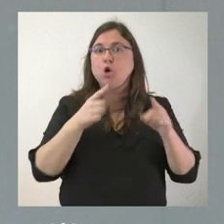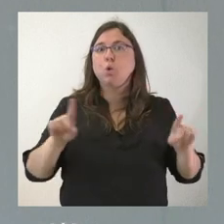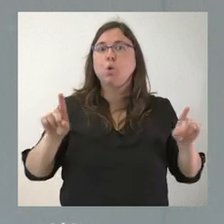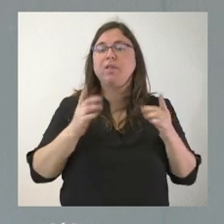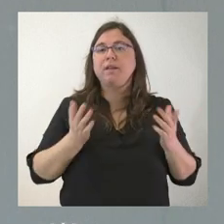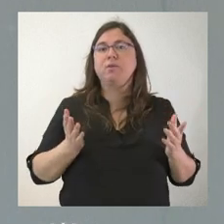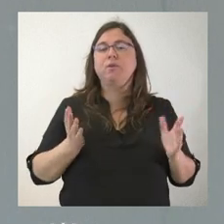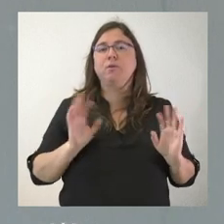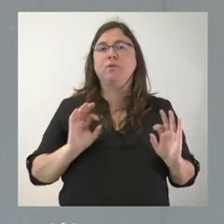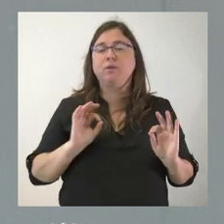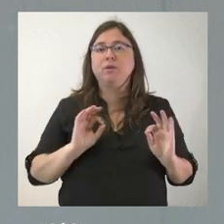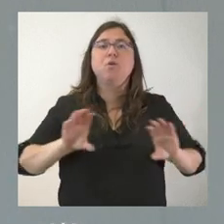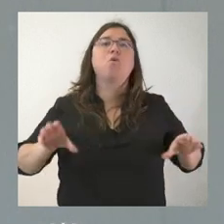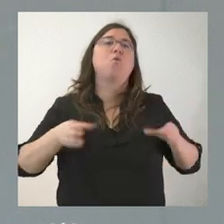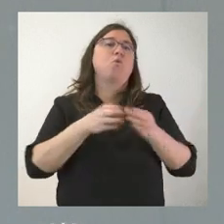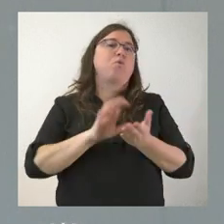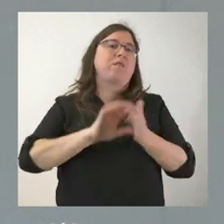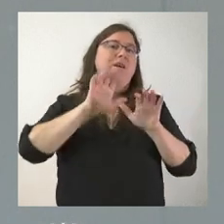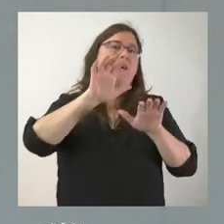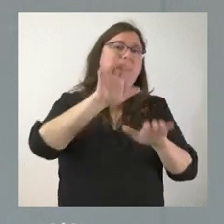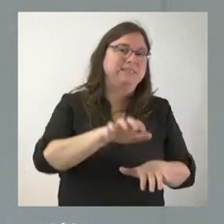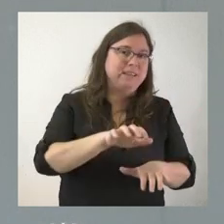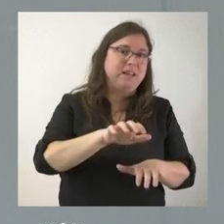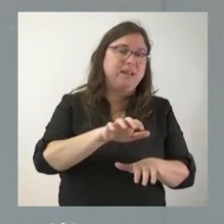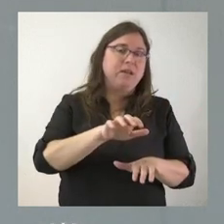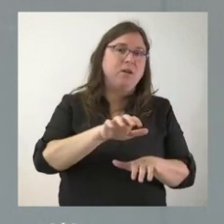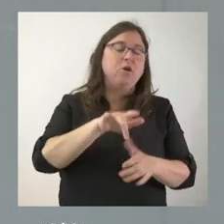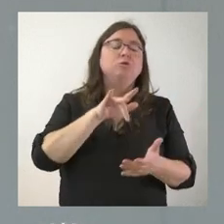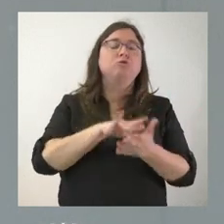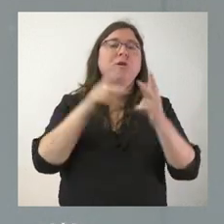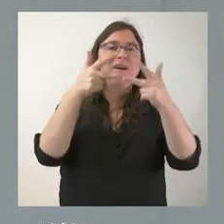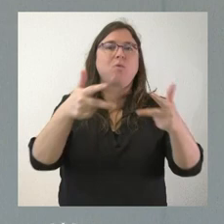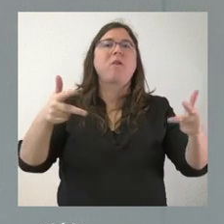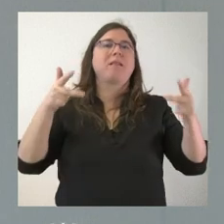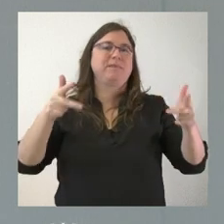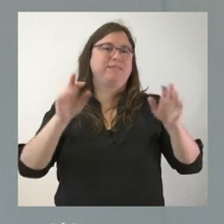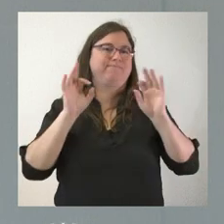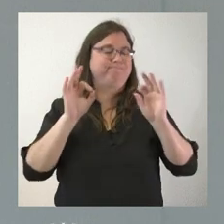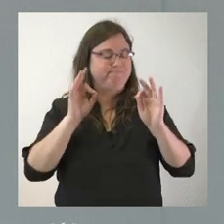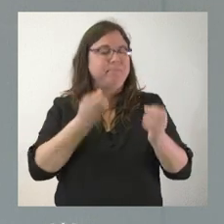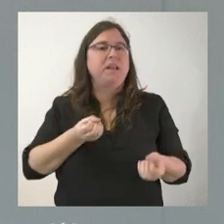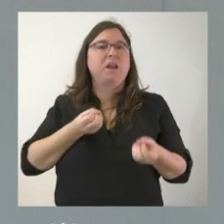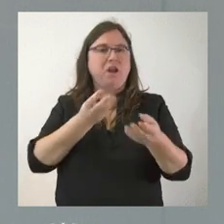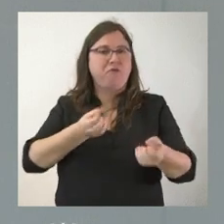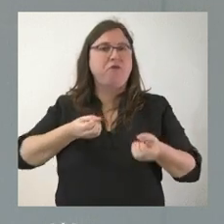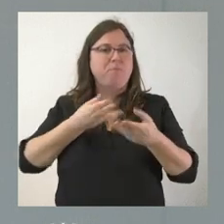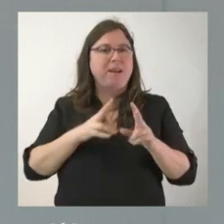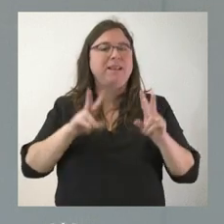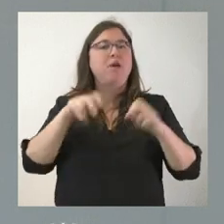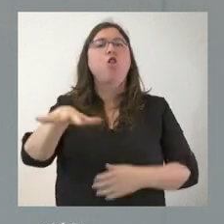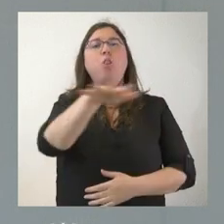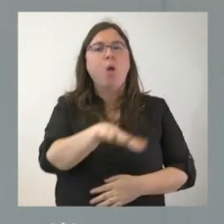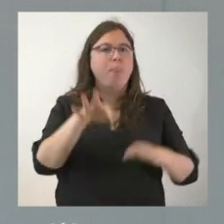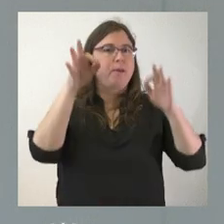la junta de Castilla y León a la próxima semana una rueda de prensa específica donde se informará sobre el lugar